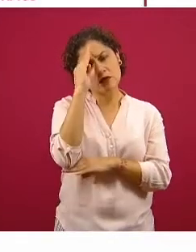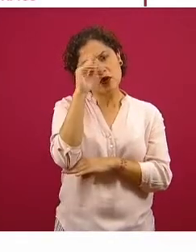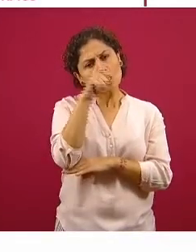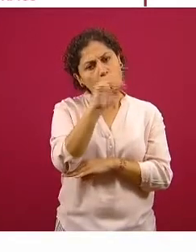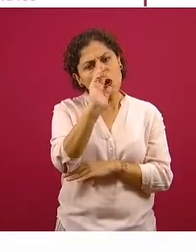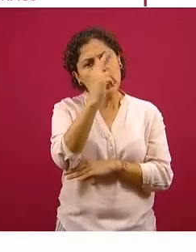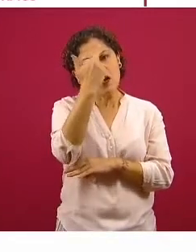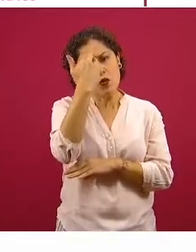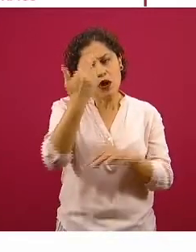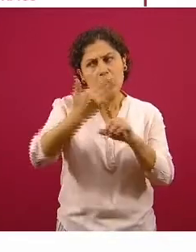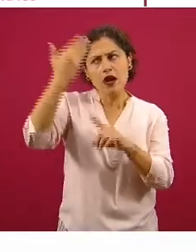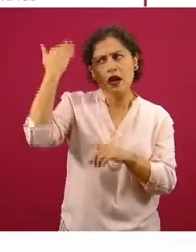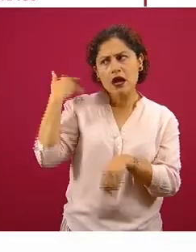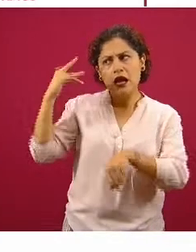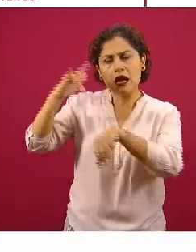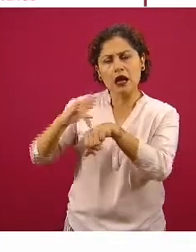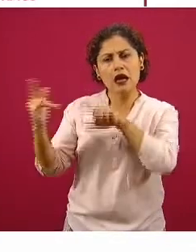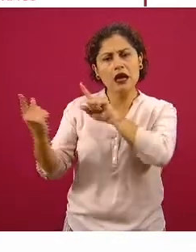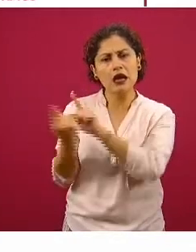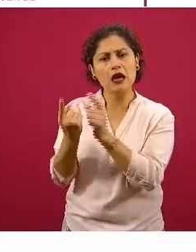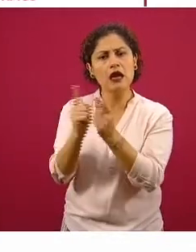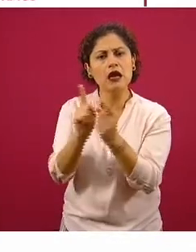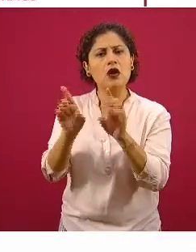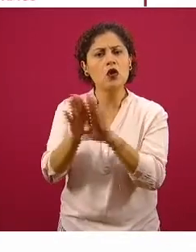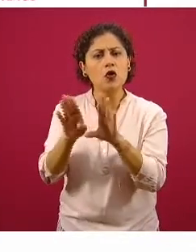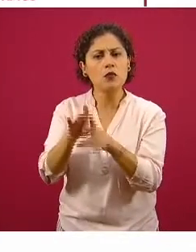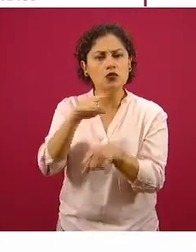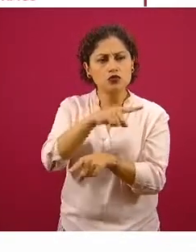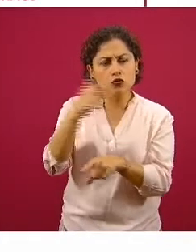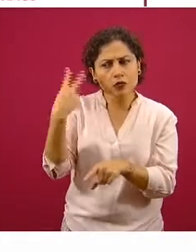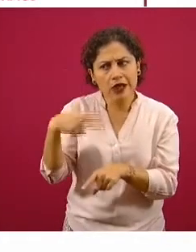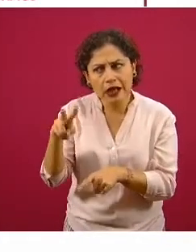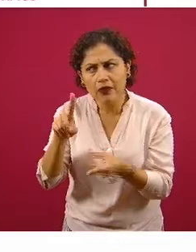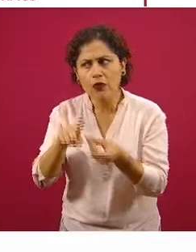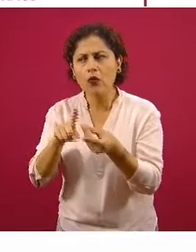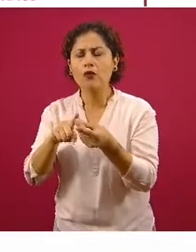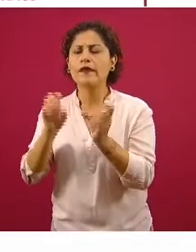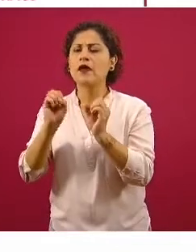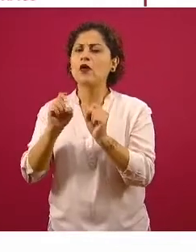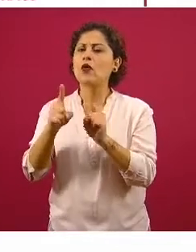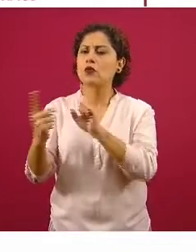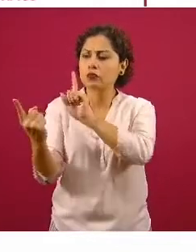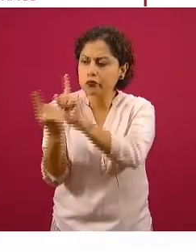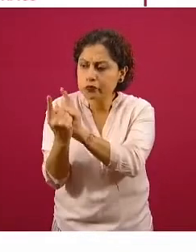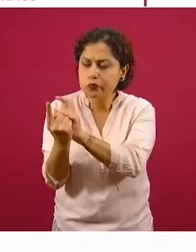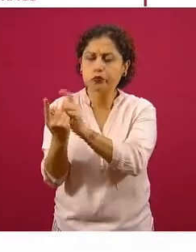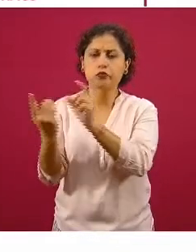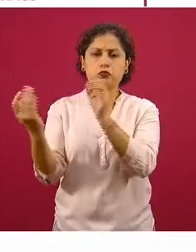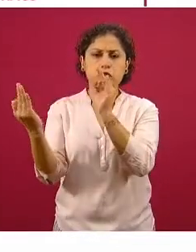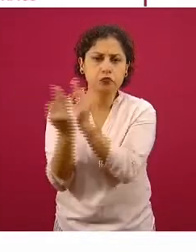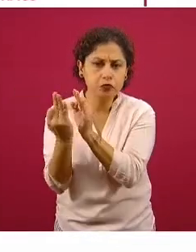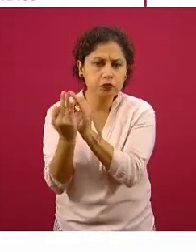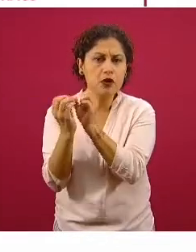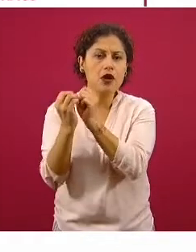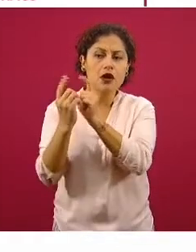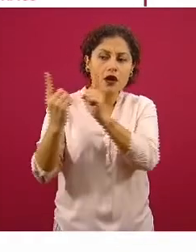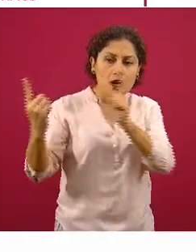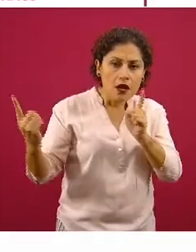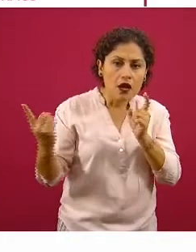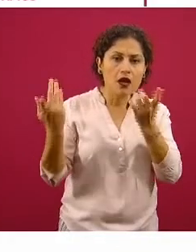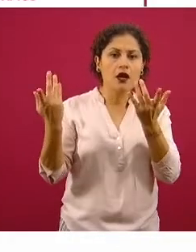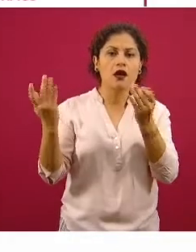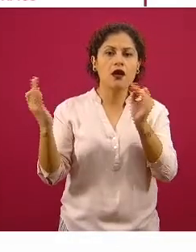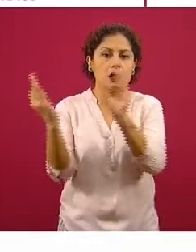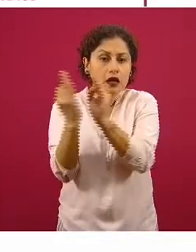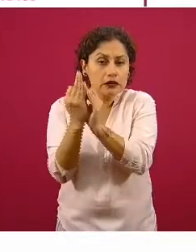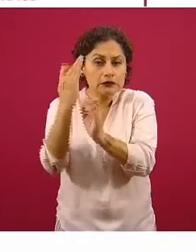manera sistemática se identifica con quién estuvieron en contacto, qué tan cerca estuvieron en contacto, cuánto duró el